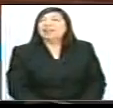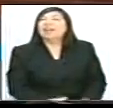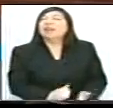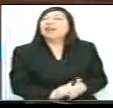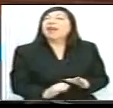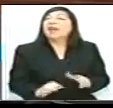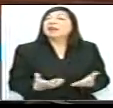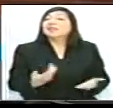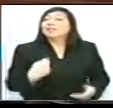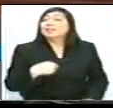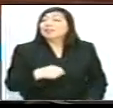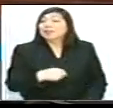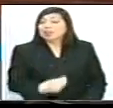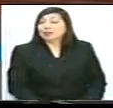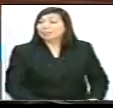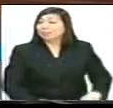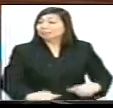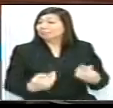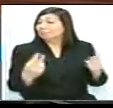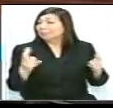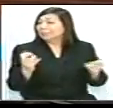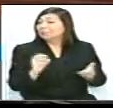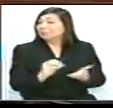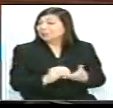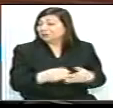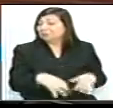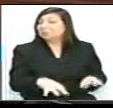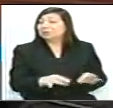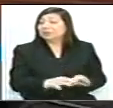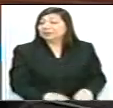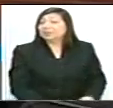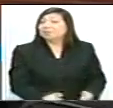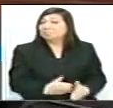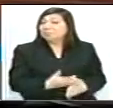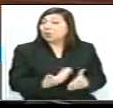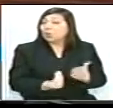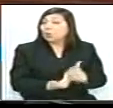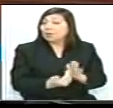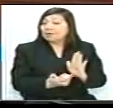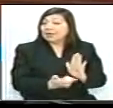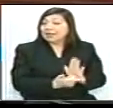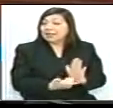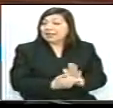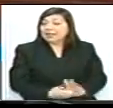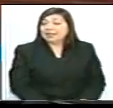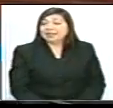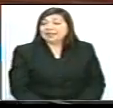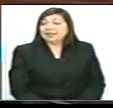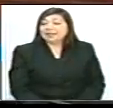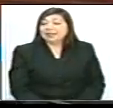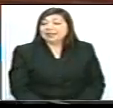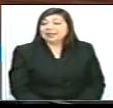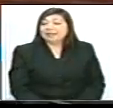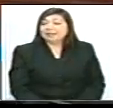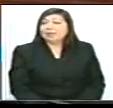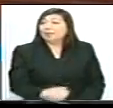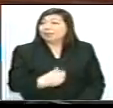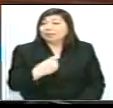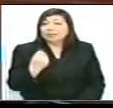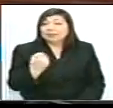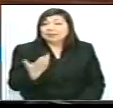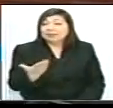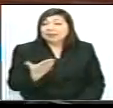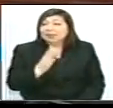estamos haciendo nosotros discutiendo un tema tan importante, que es parte de la nueva ley general de minería? Entonces, no entiendo este